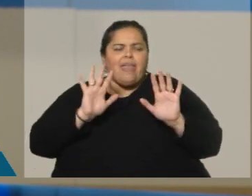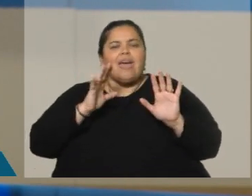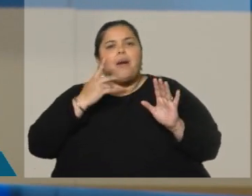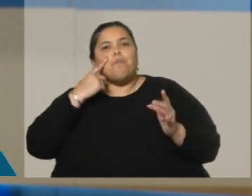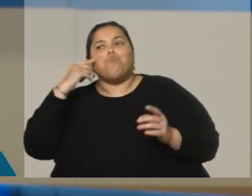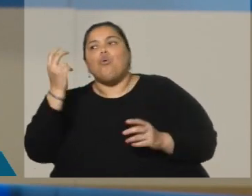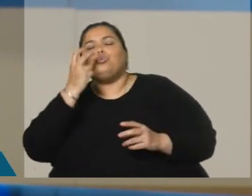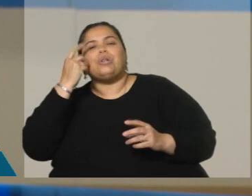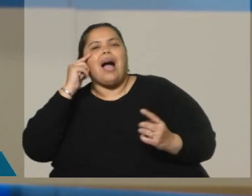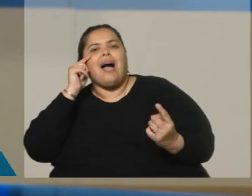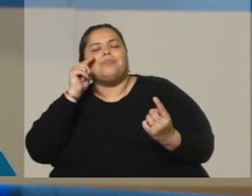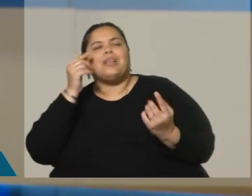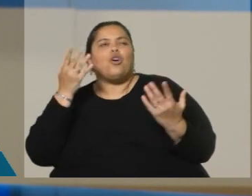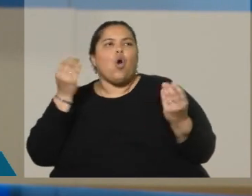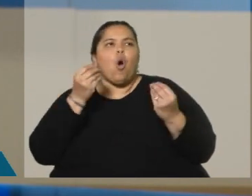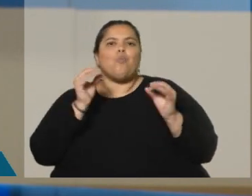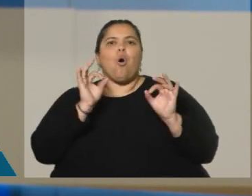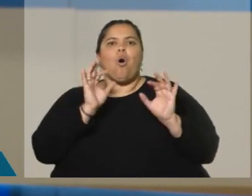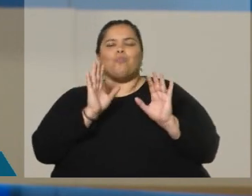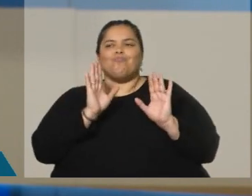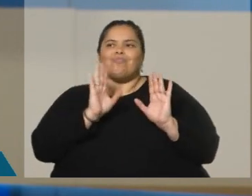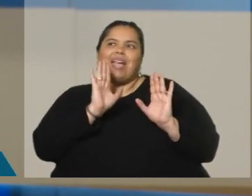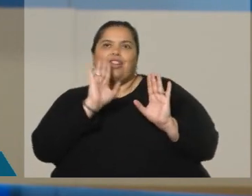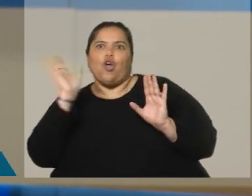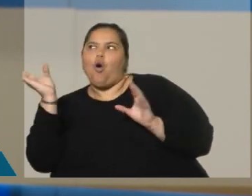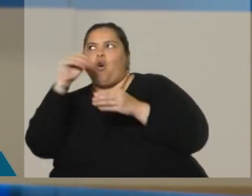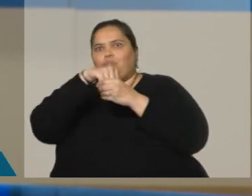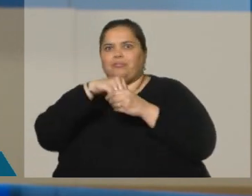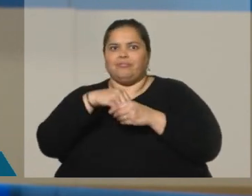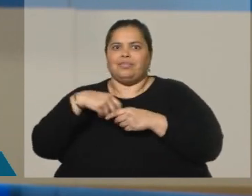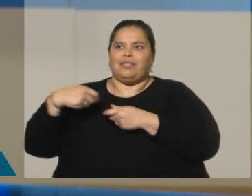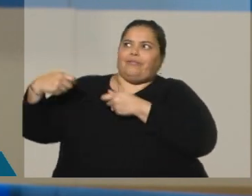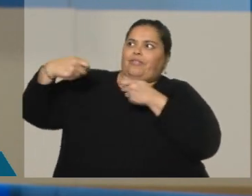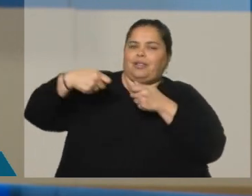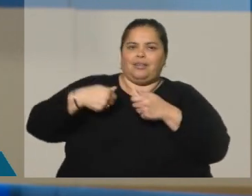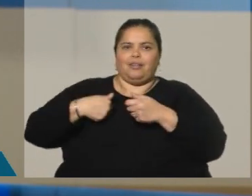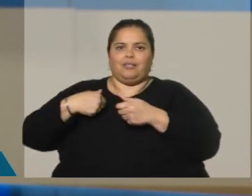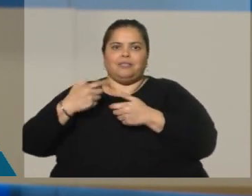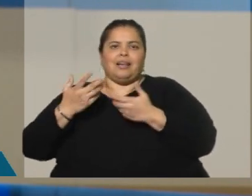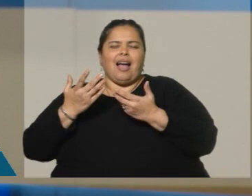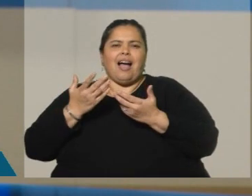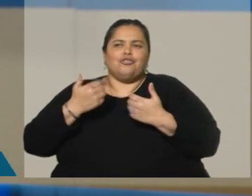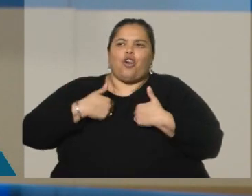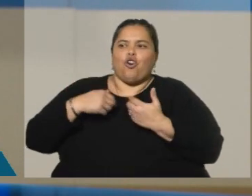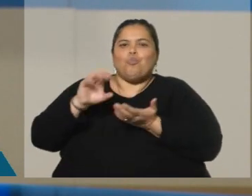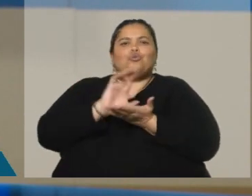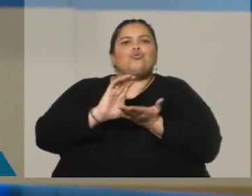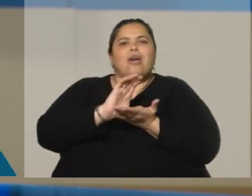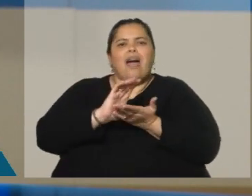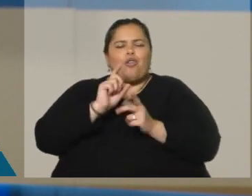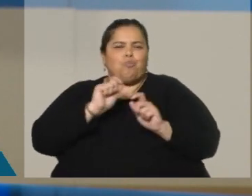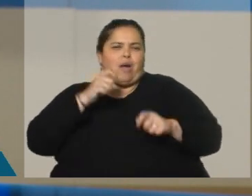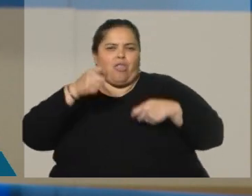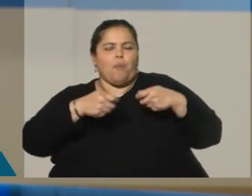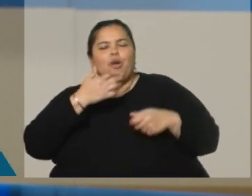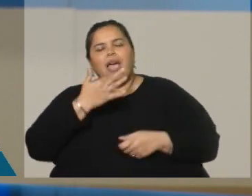la objetividad independientemente de las definiciones que como Ciudadano sí Este creo que era beber que decía que un